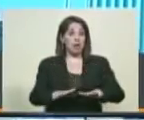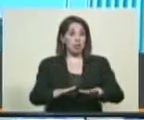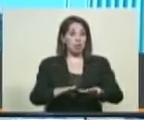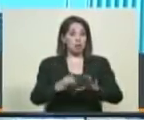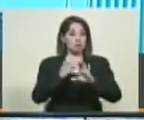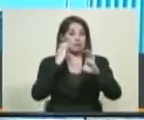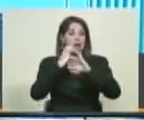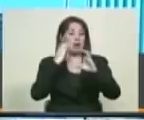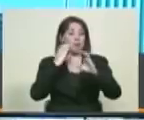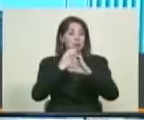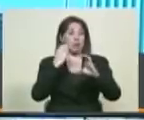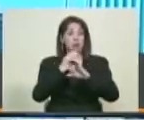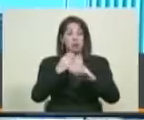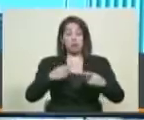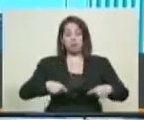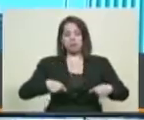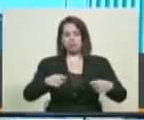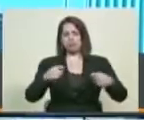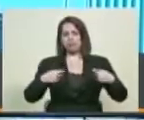y hubo